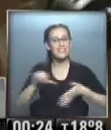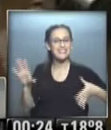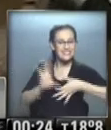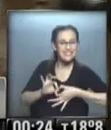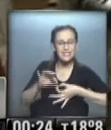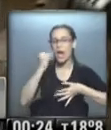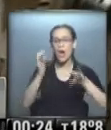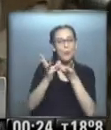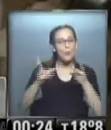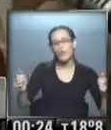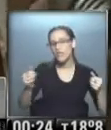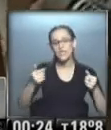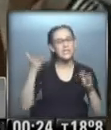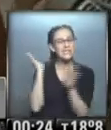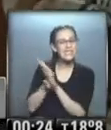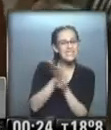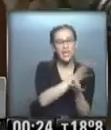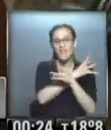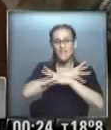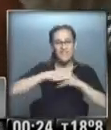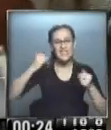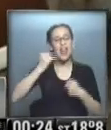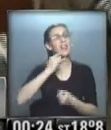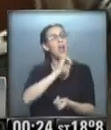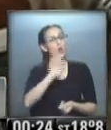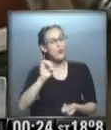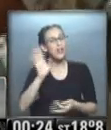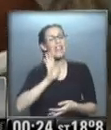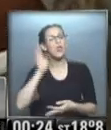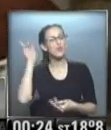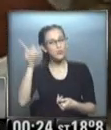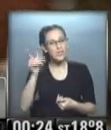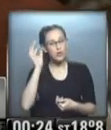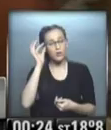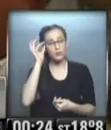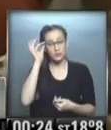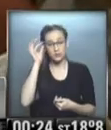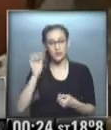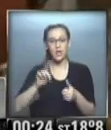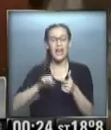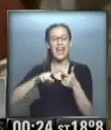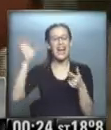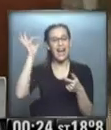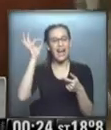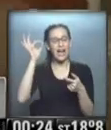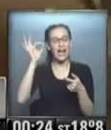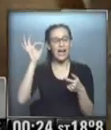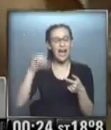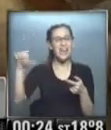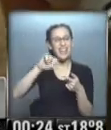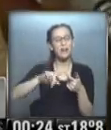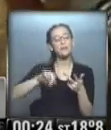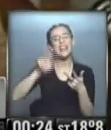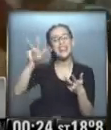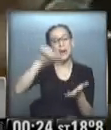de espionaje de una vez por todas al denunciar que además del gobierno estadounidense, el de Canadá y de otros 3 países, junto a miles